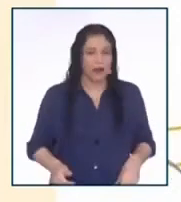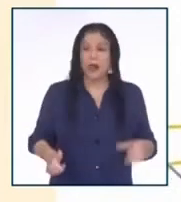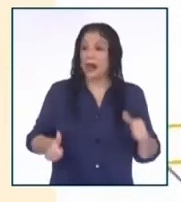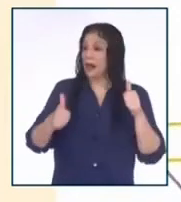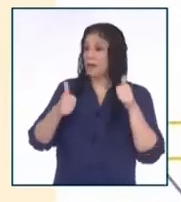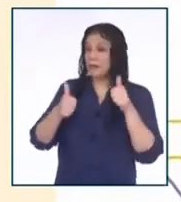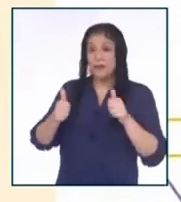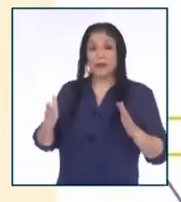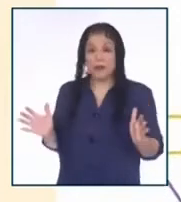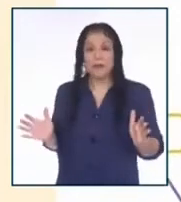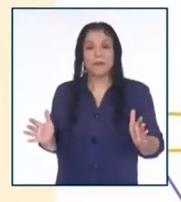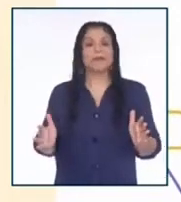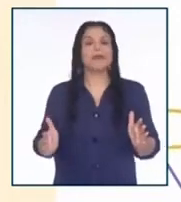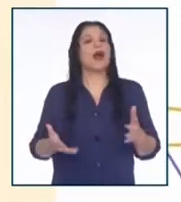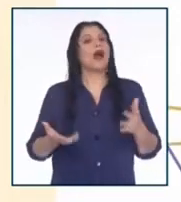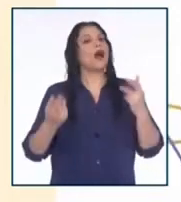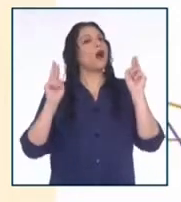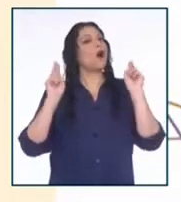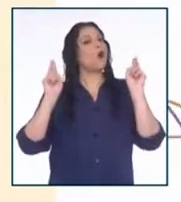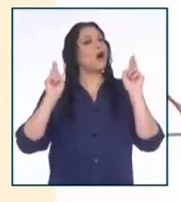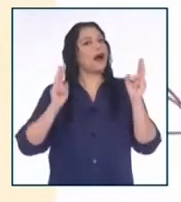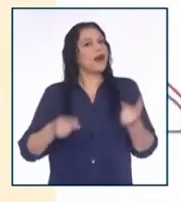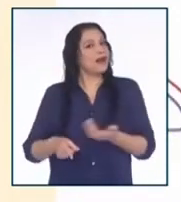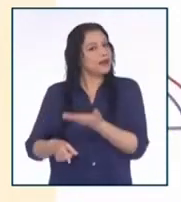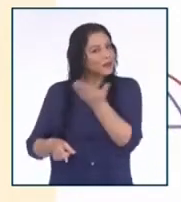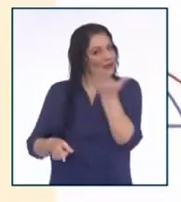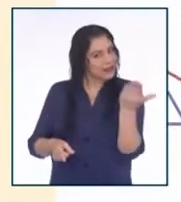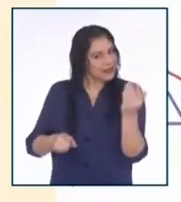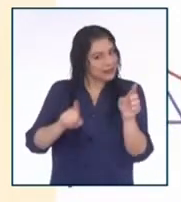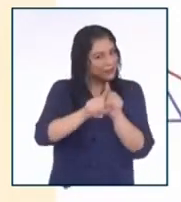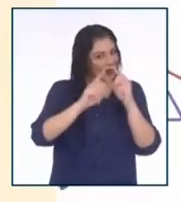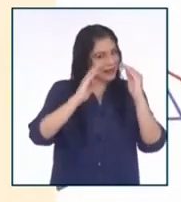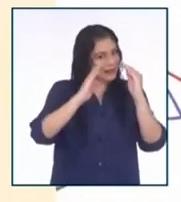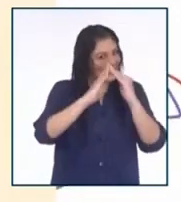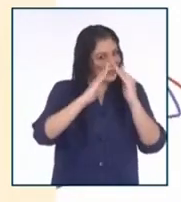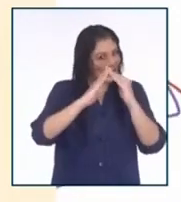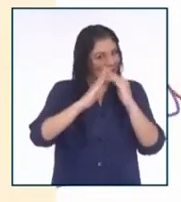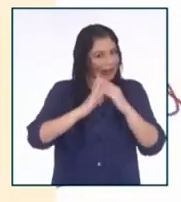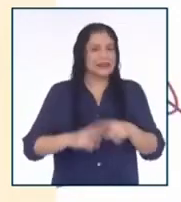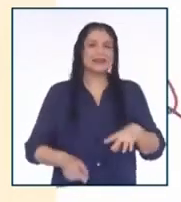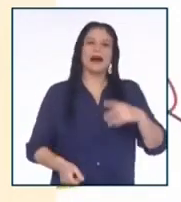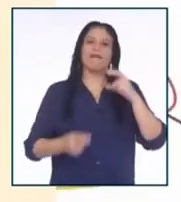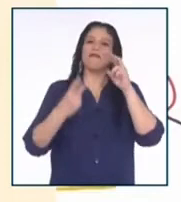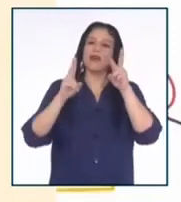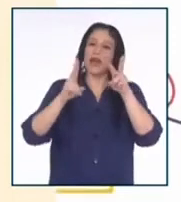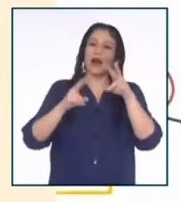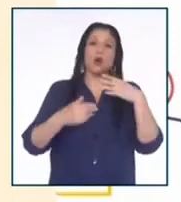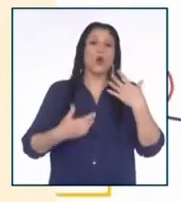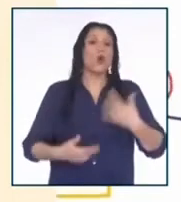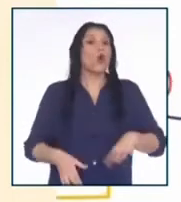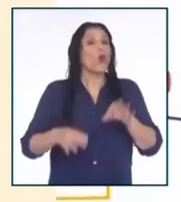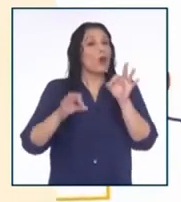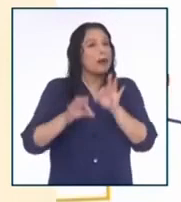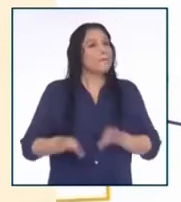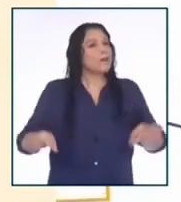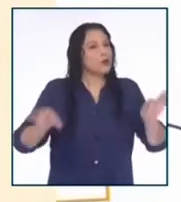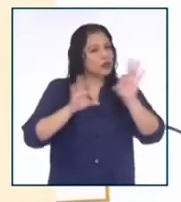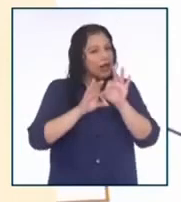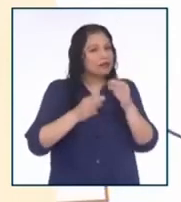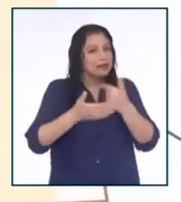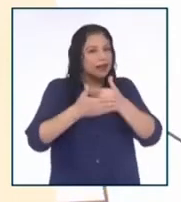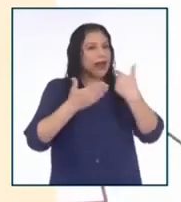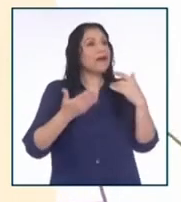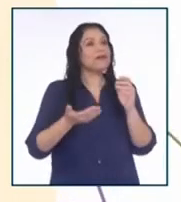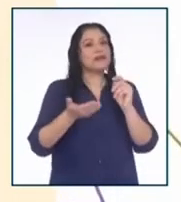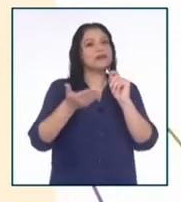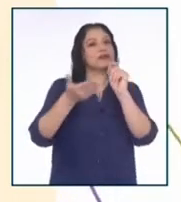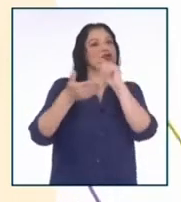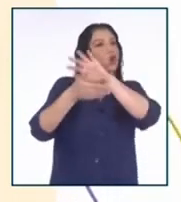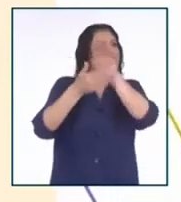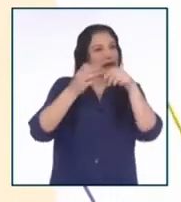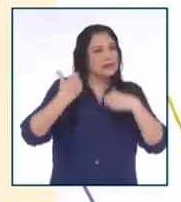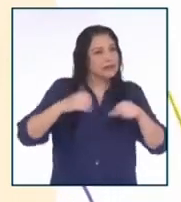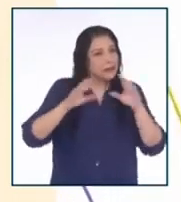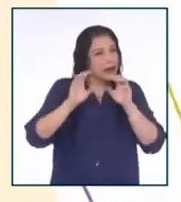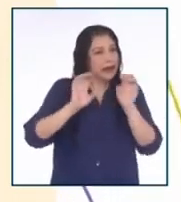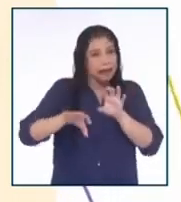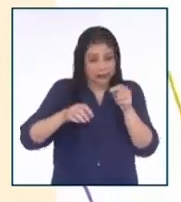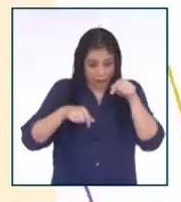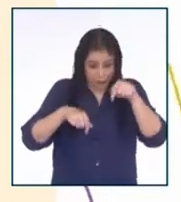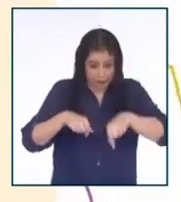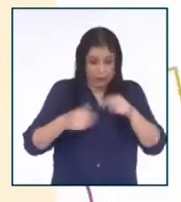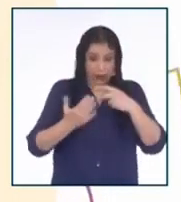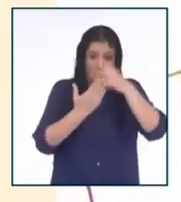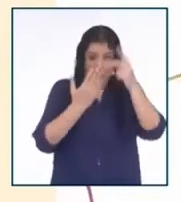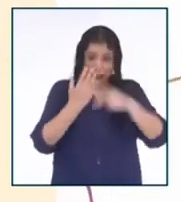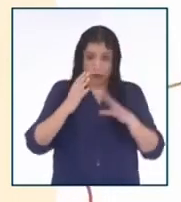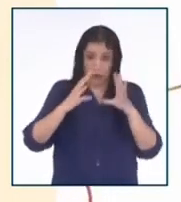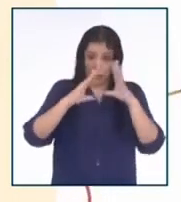bien, Stephanie. Espero que todas y todos en sus casas se den cuenta de la importancia de hacer apuntes de las actividades que